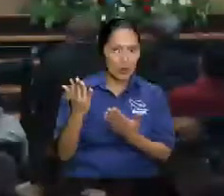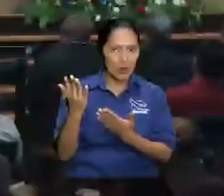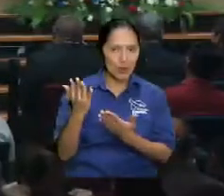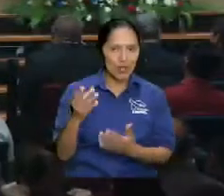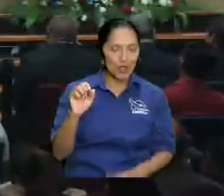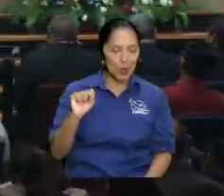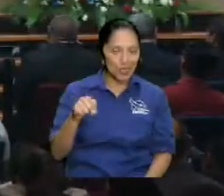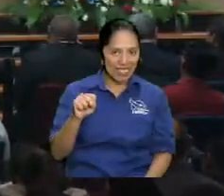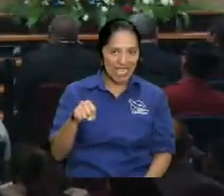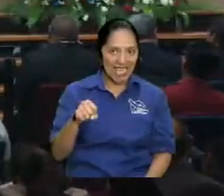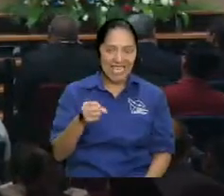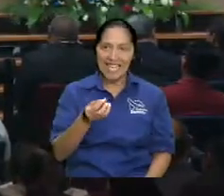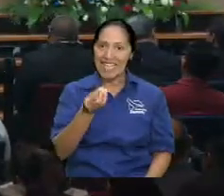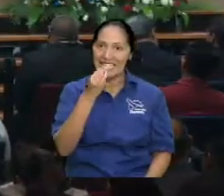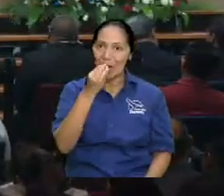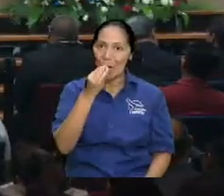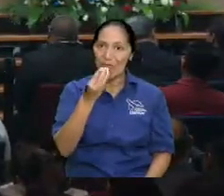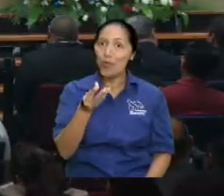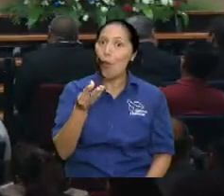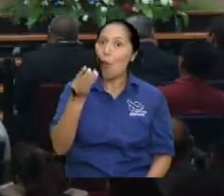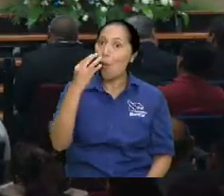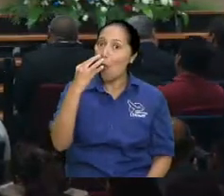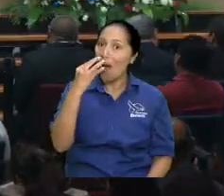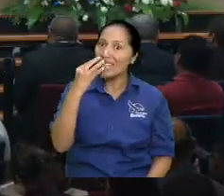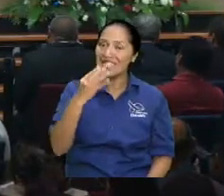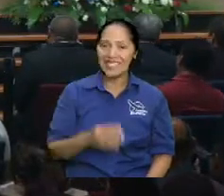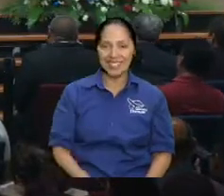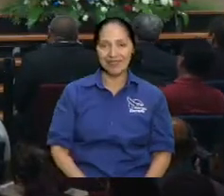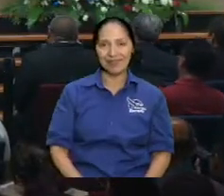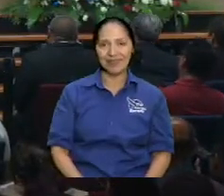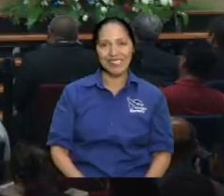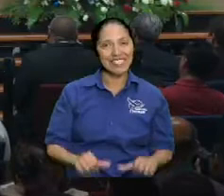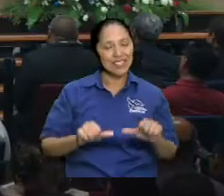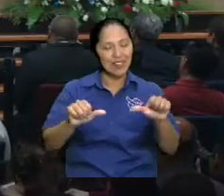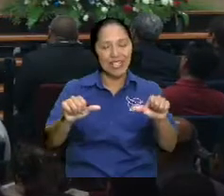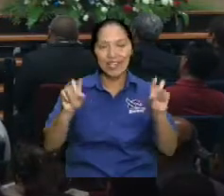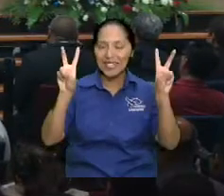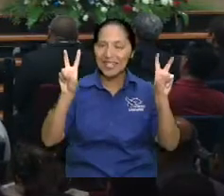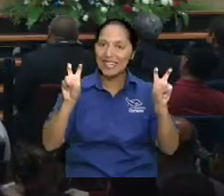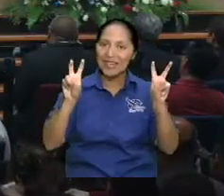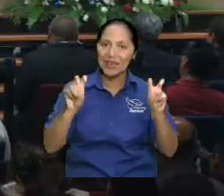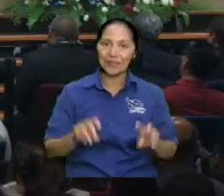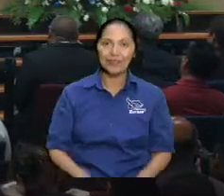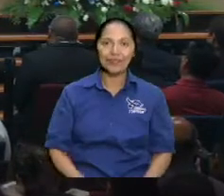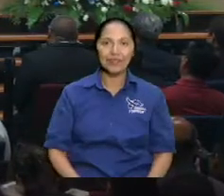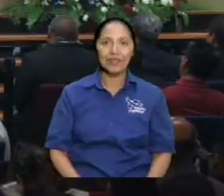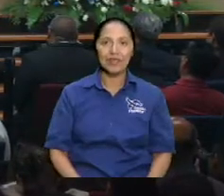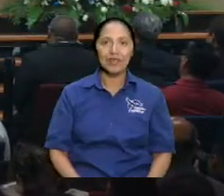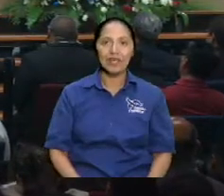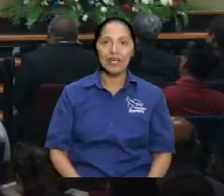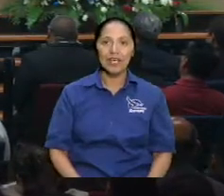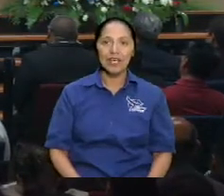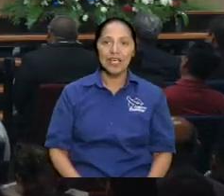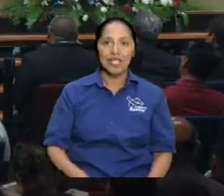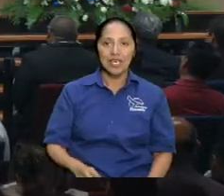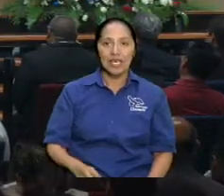Hermanos benditos, amados, que están, sobre todo los que están pasando por aflicción económica,